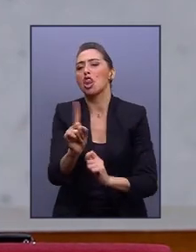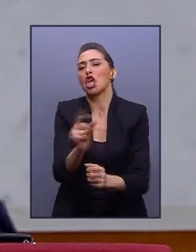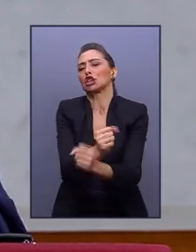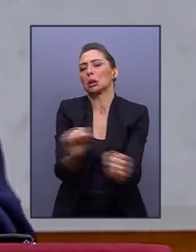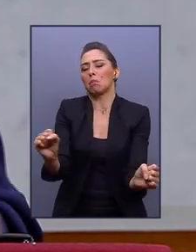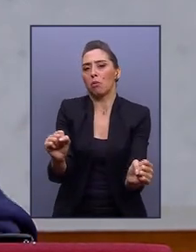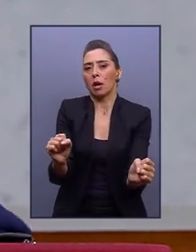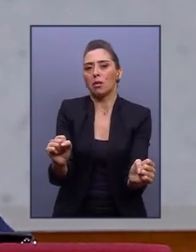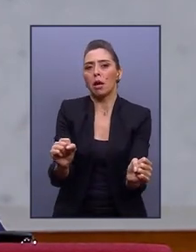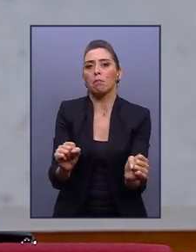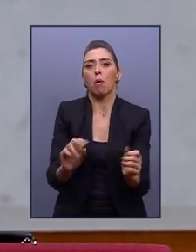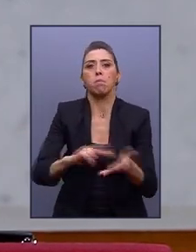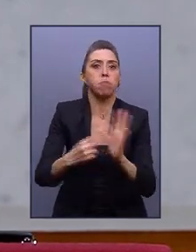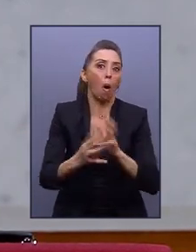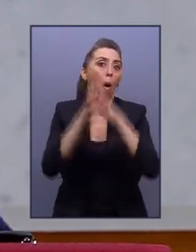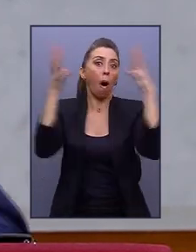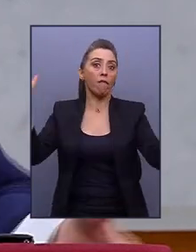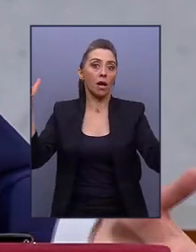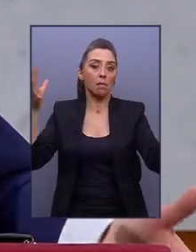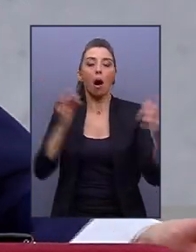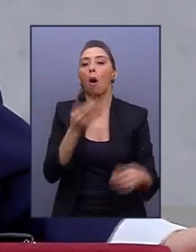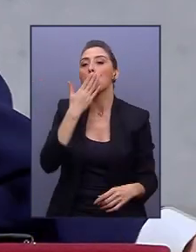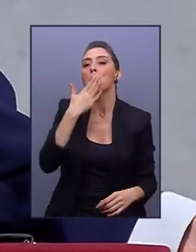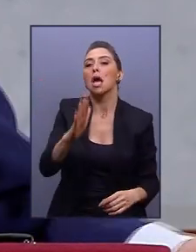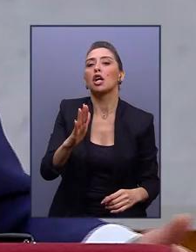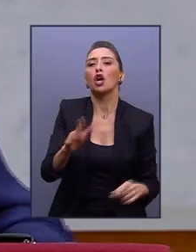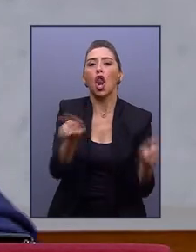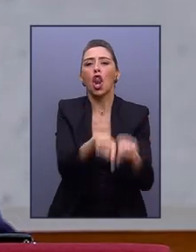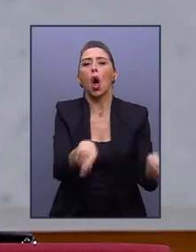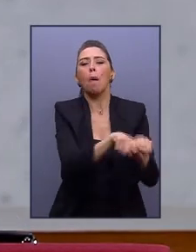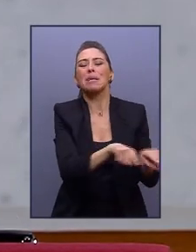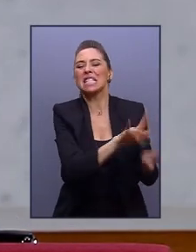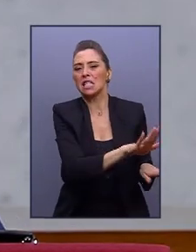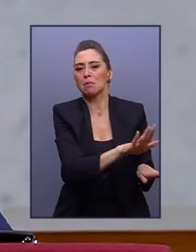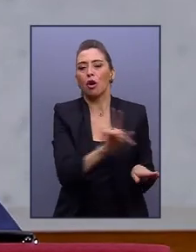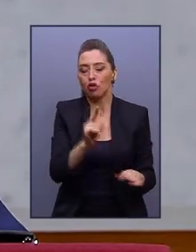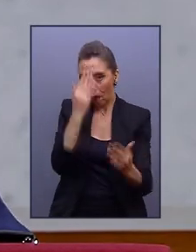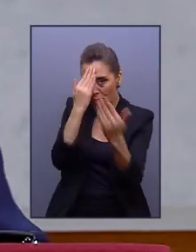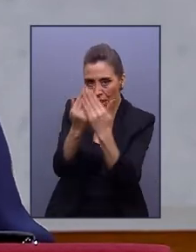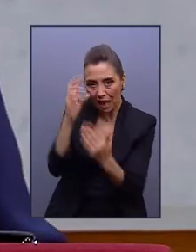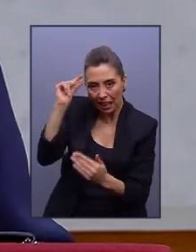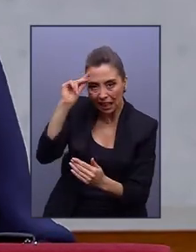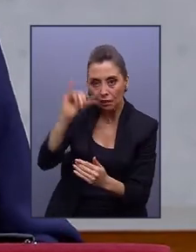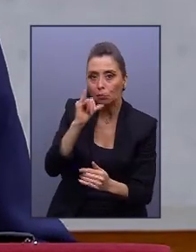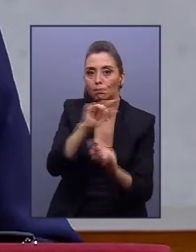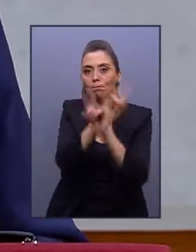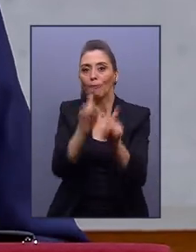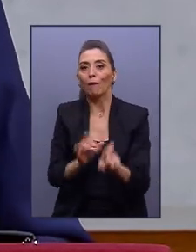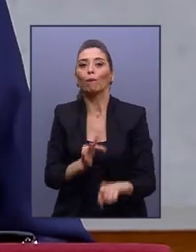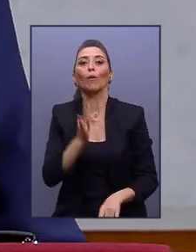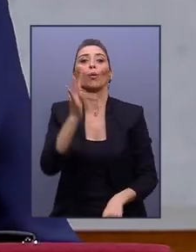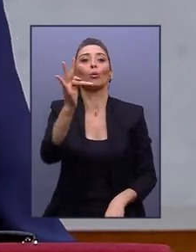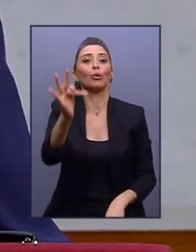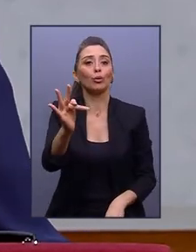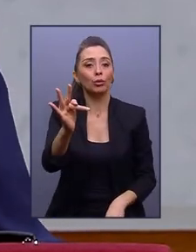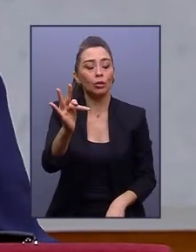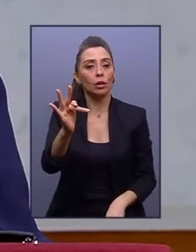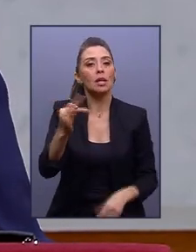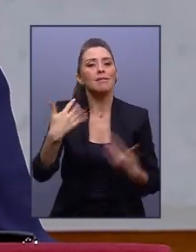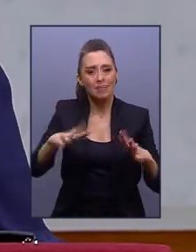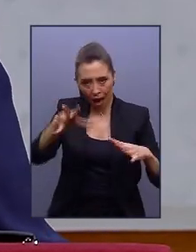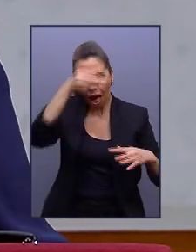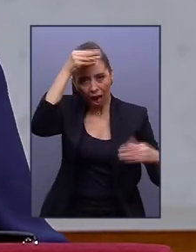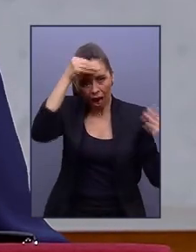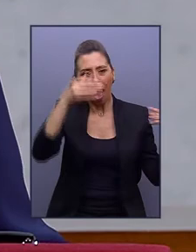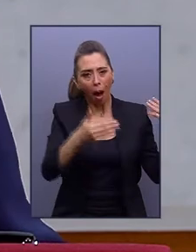porque podíamos desatar tempestades o porque es mejor hacer más de lo mismo que enfrentar creativamente las incertidumbres del mañana. Pero hemos